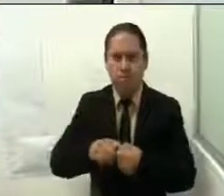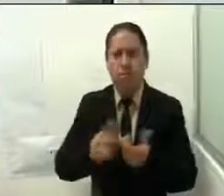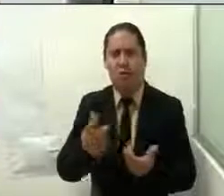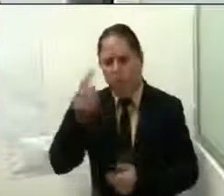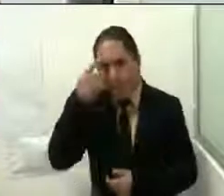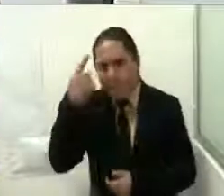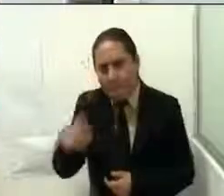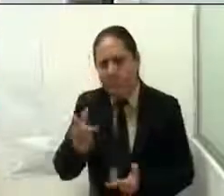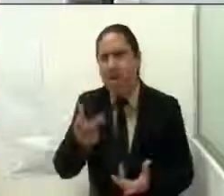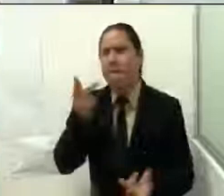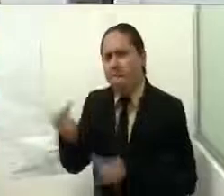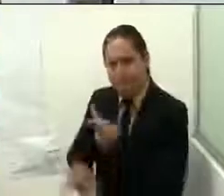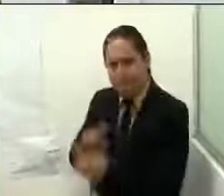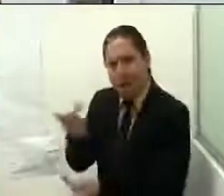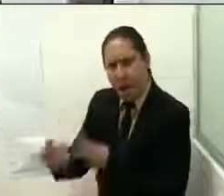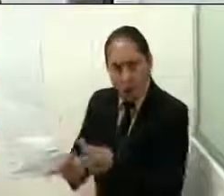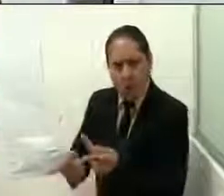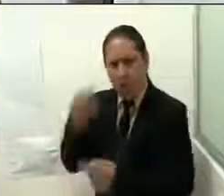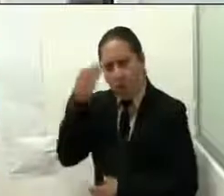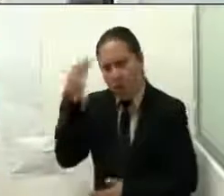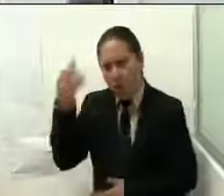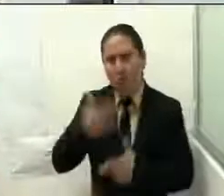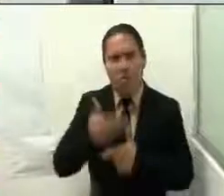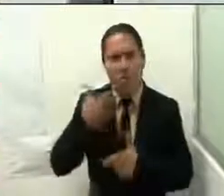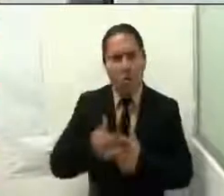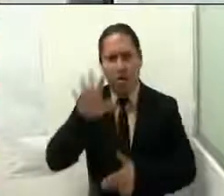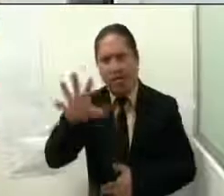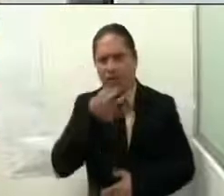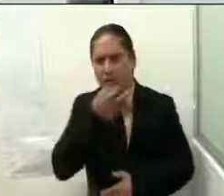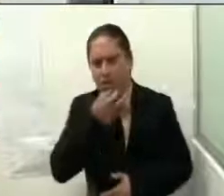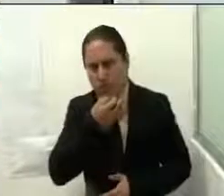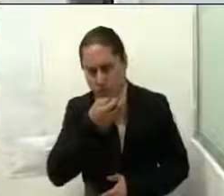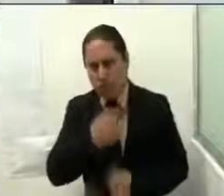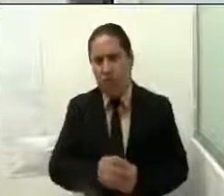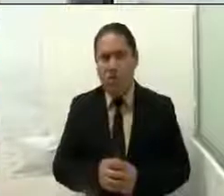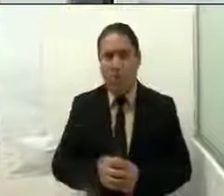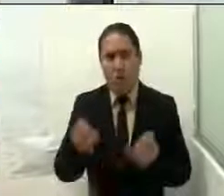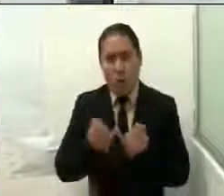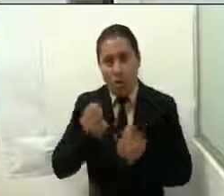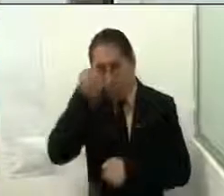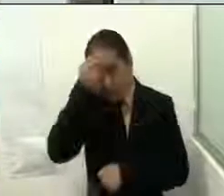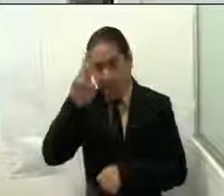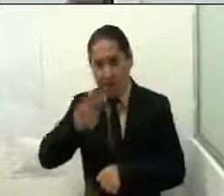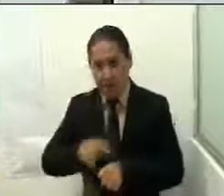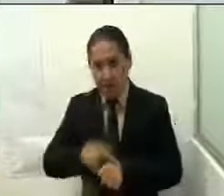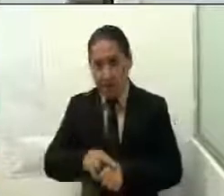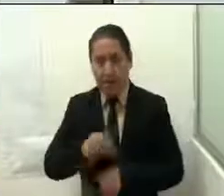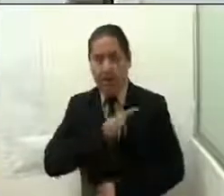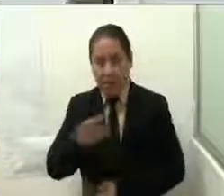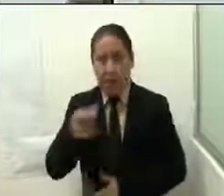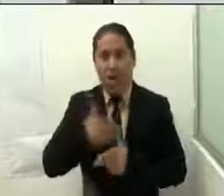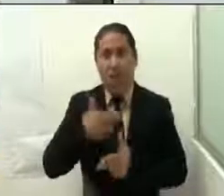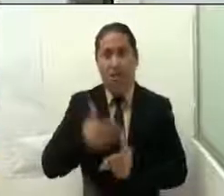para hacer su pregunta por un tiempo máximo de cinco minutos y se dará al secretario un tiempo máximo de cinco minutos